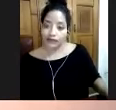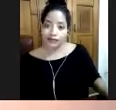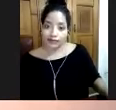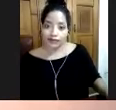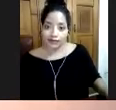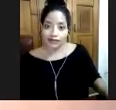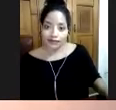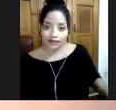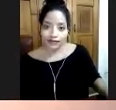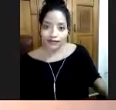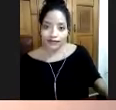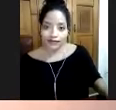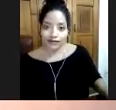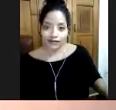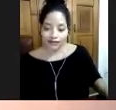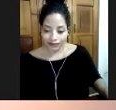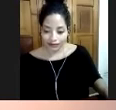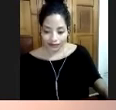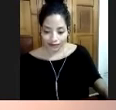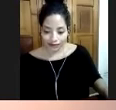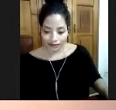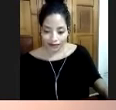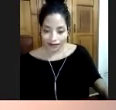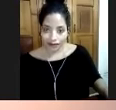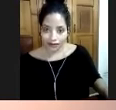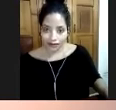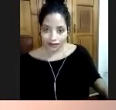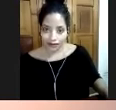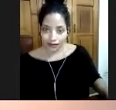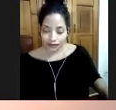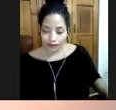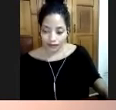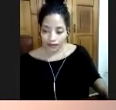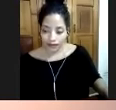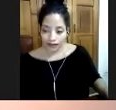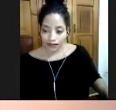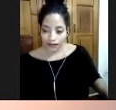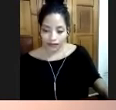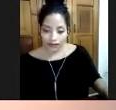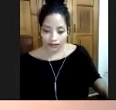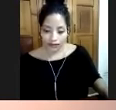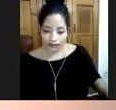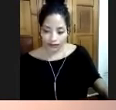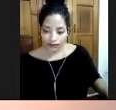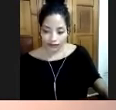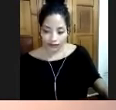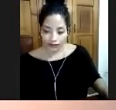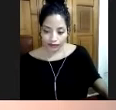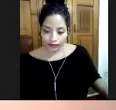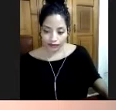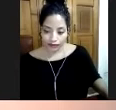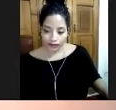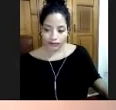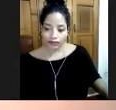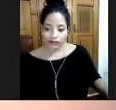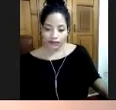una. Entonces, para ellos ha sido un mayor impacto. Se comenzó trabajando por WhatsApp, consiguiendo